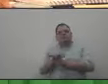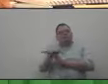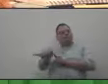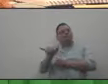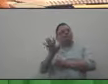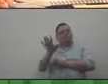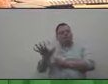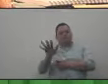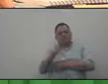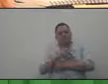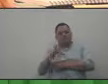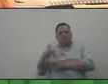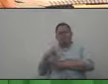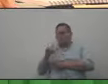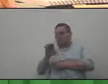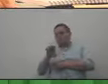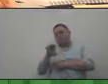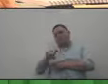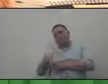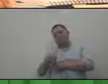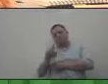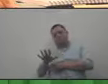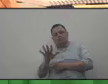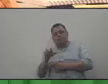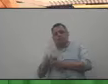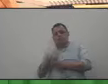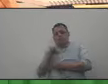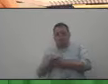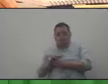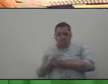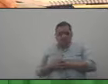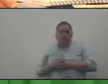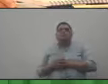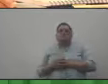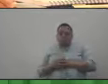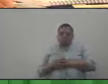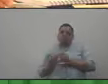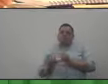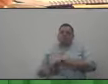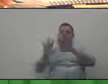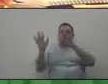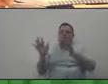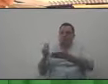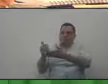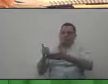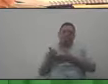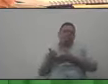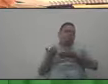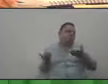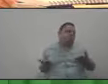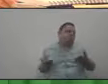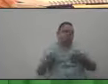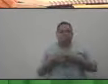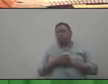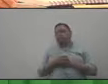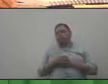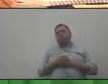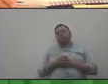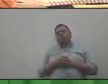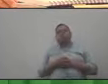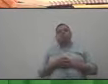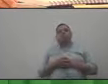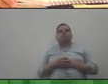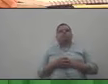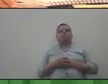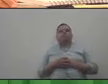la de nuestra EPS pública. Esto también ayuda, por supuesto, a que al